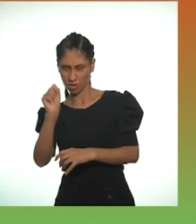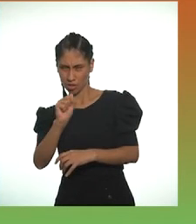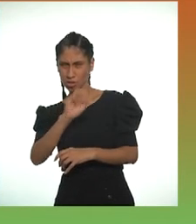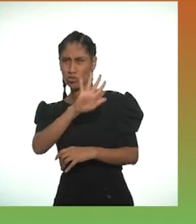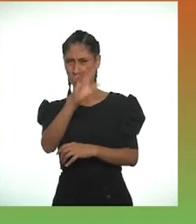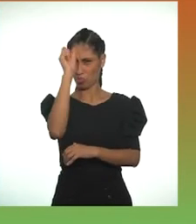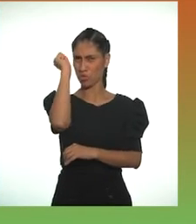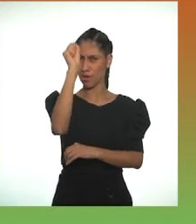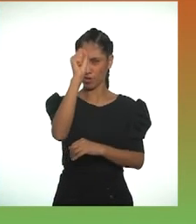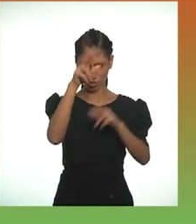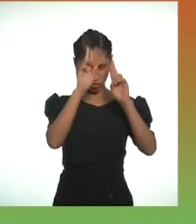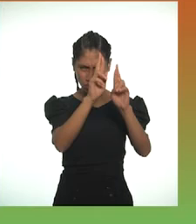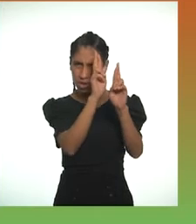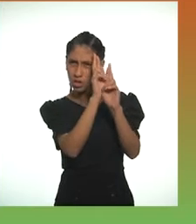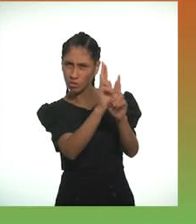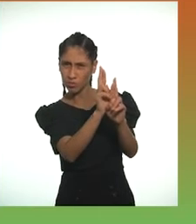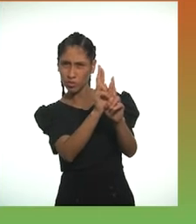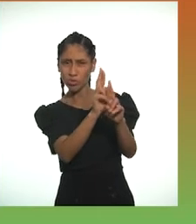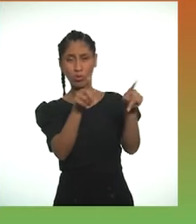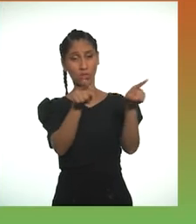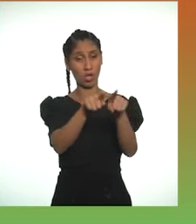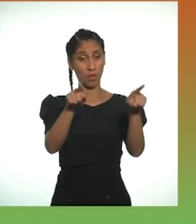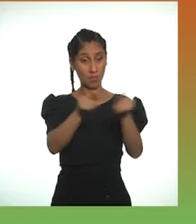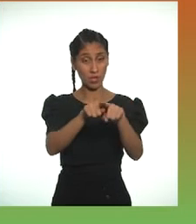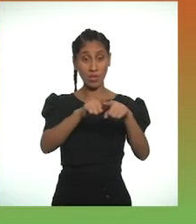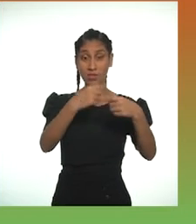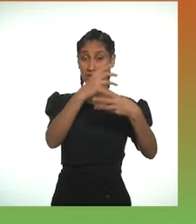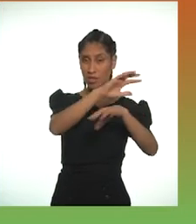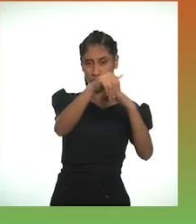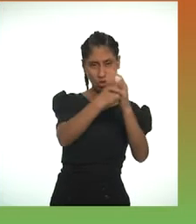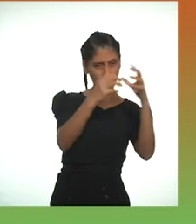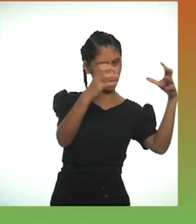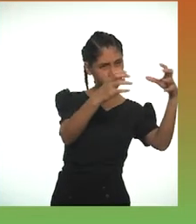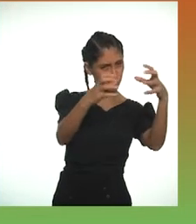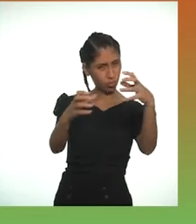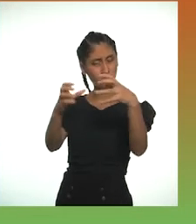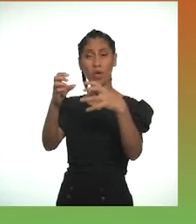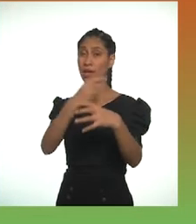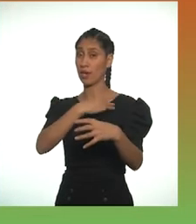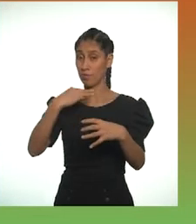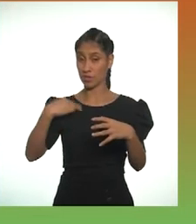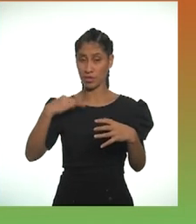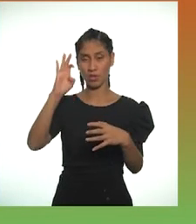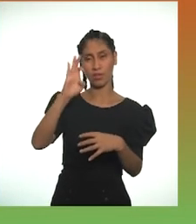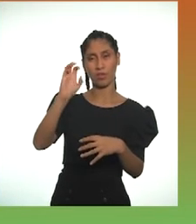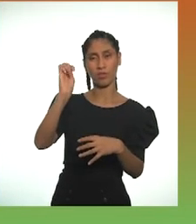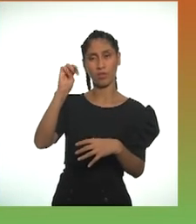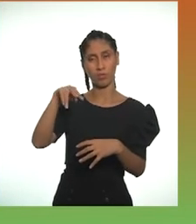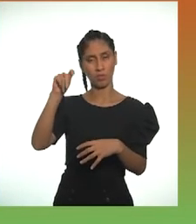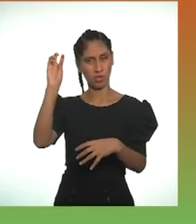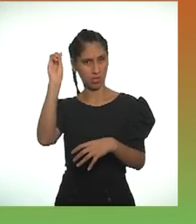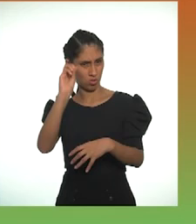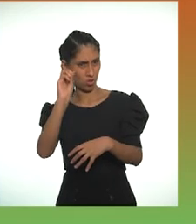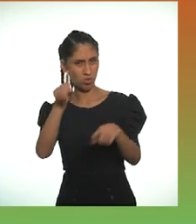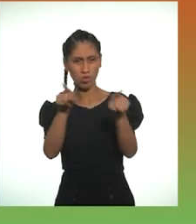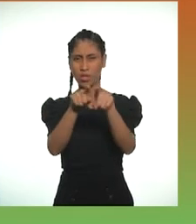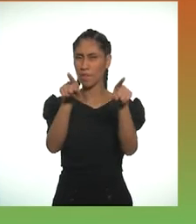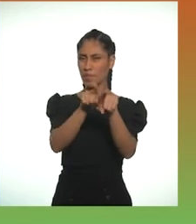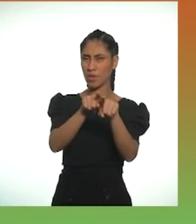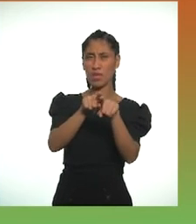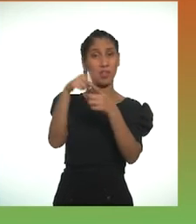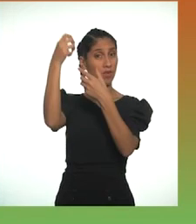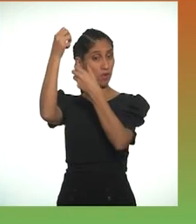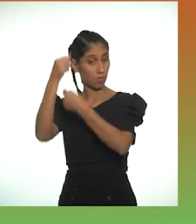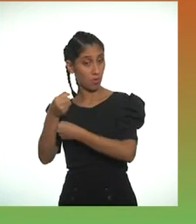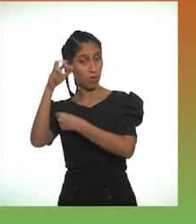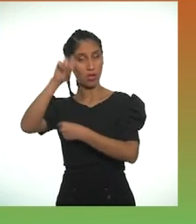una sección de asuntos indígenas en el Ministerio de Fomento. Se formó el Patronato